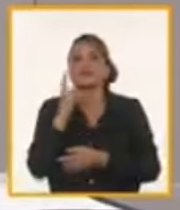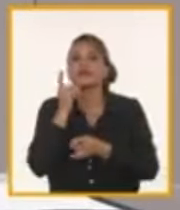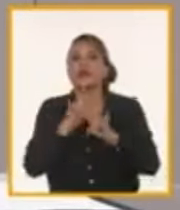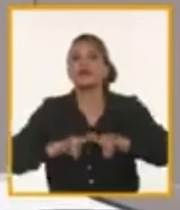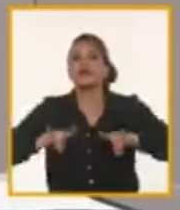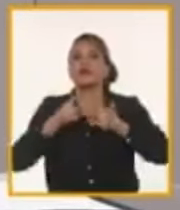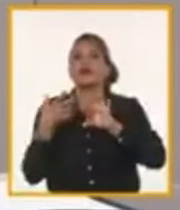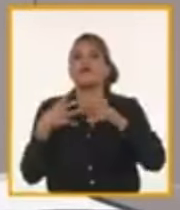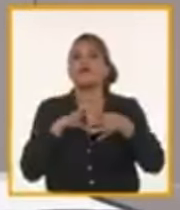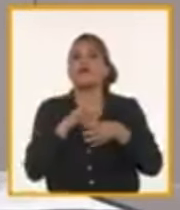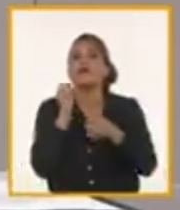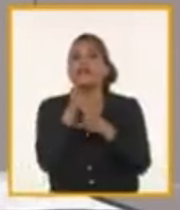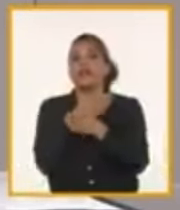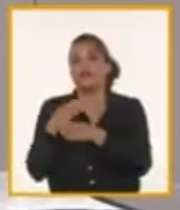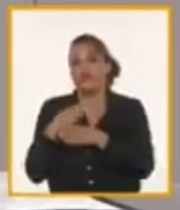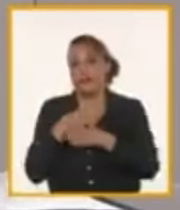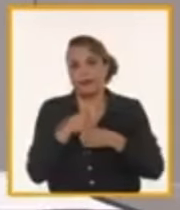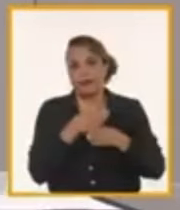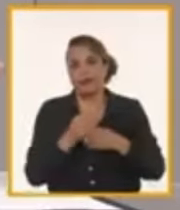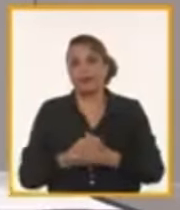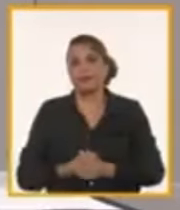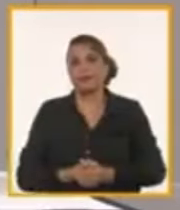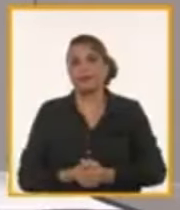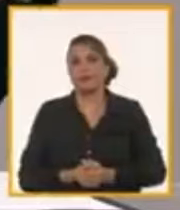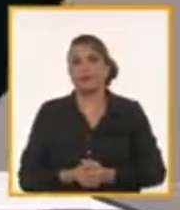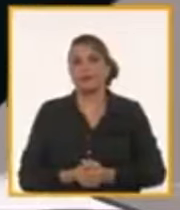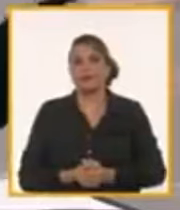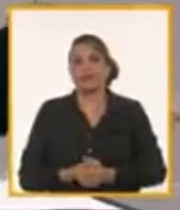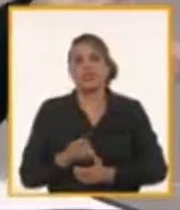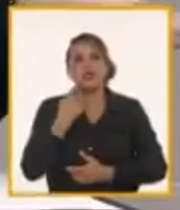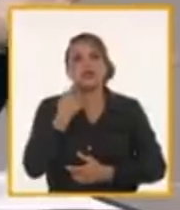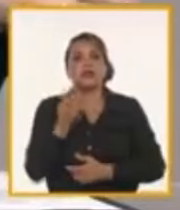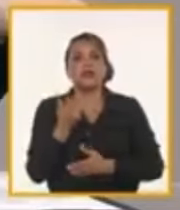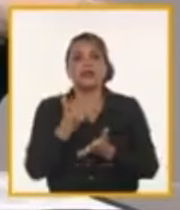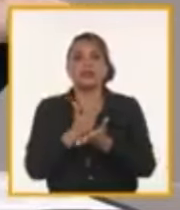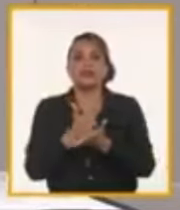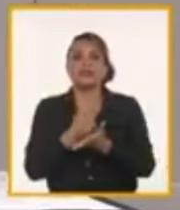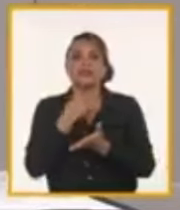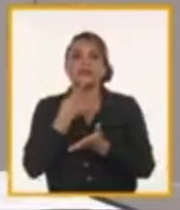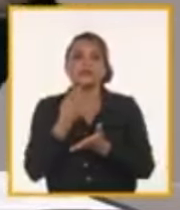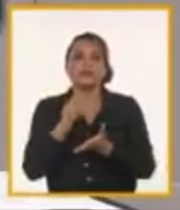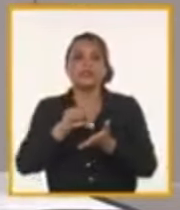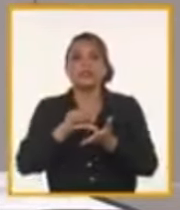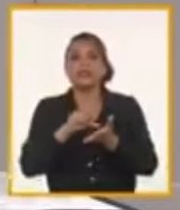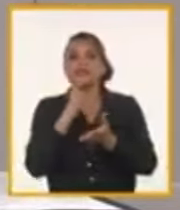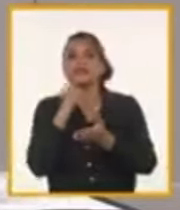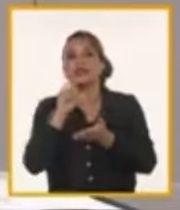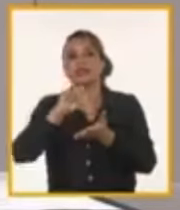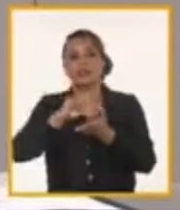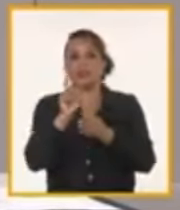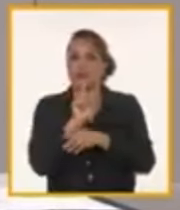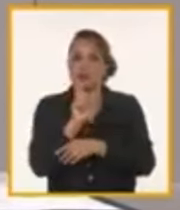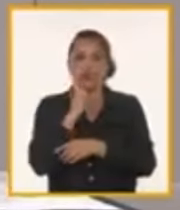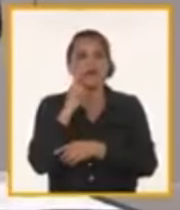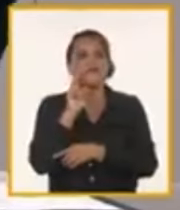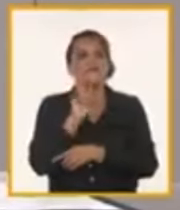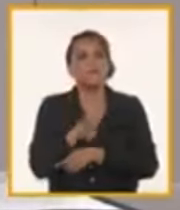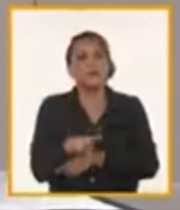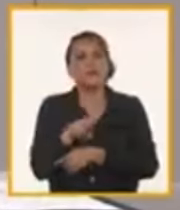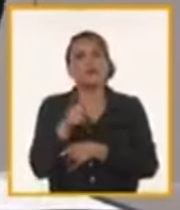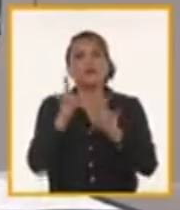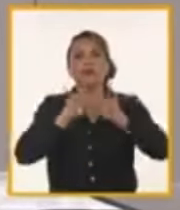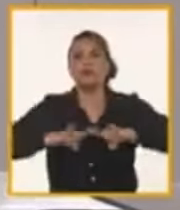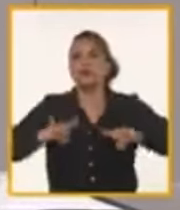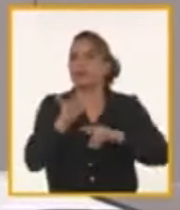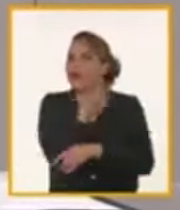diferente eh Por lo tanto no la vemos como una sede central con 10 centros universitarios municipales sin no no la vemos como una universidad en toda la